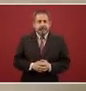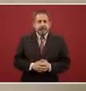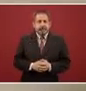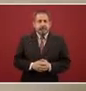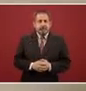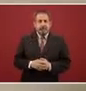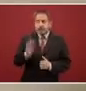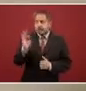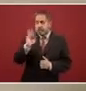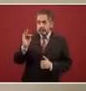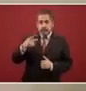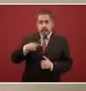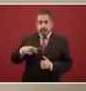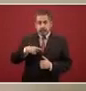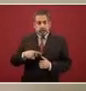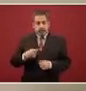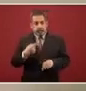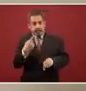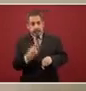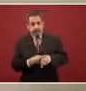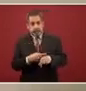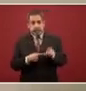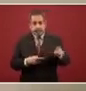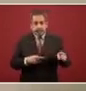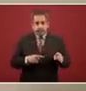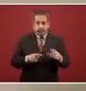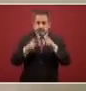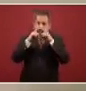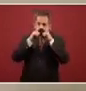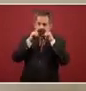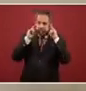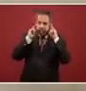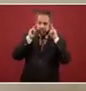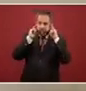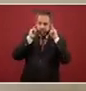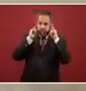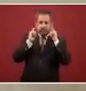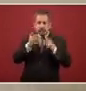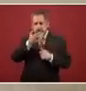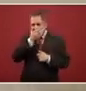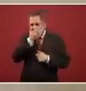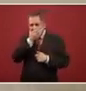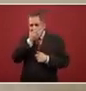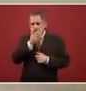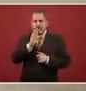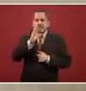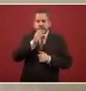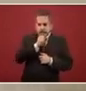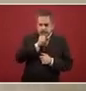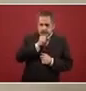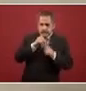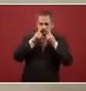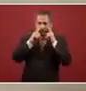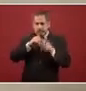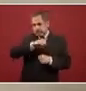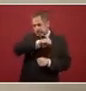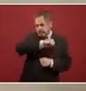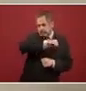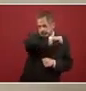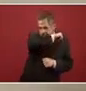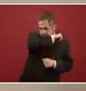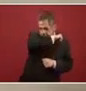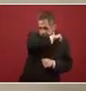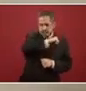las personas llegaran a enfermar, cubrir boca y nariz con un pañuelo al toser o estornudar o con el